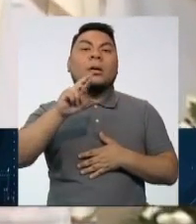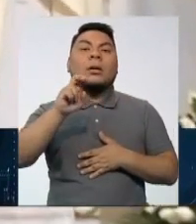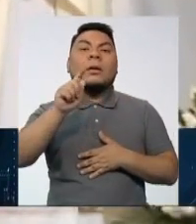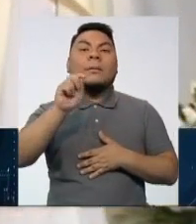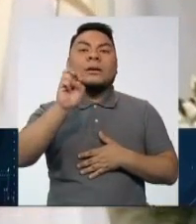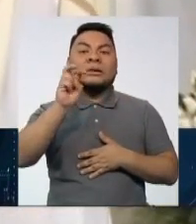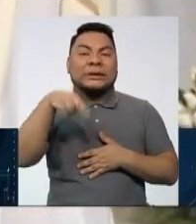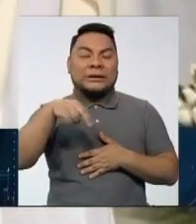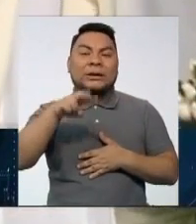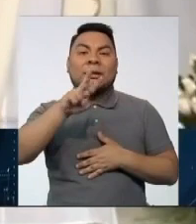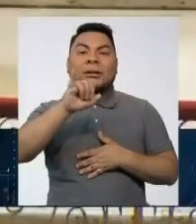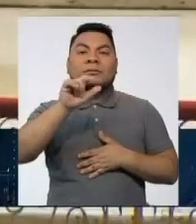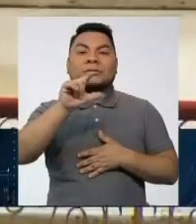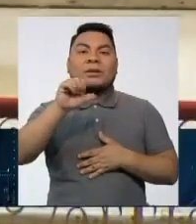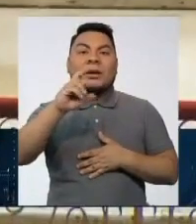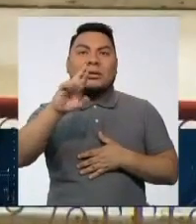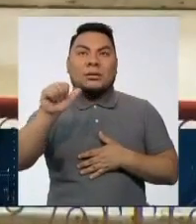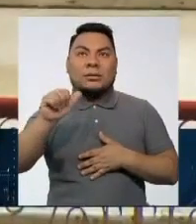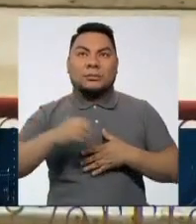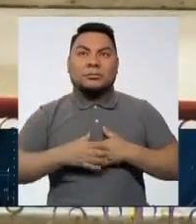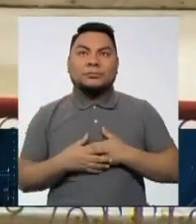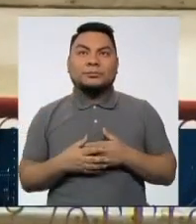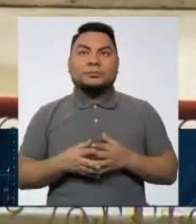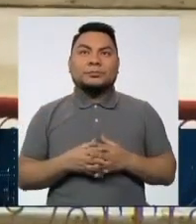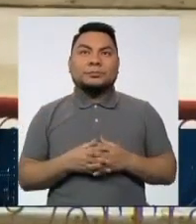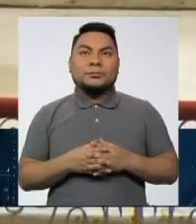ingeniero Martín Vizcarra.